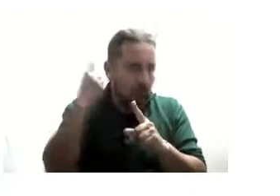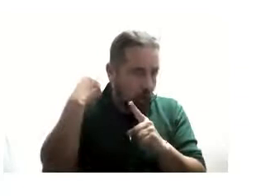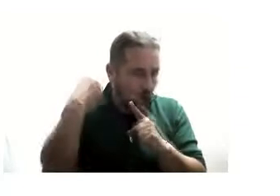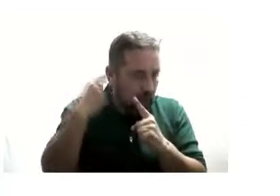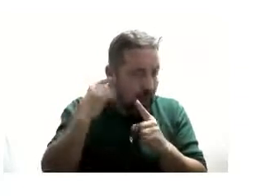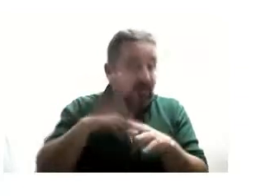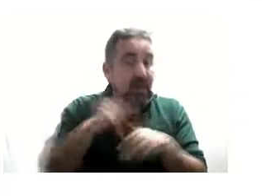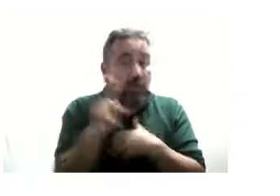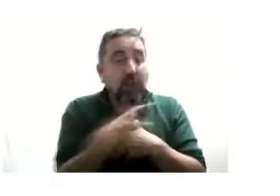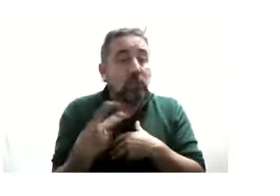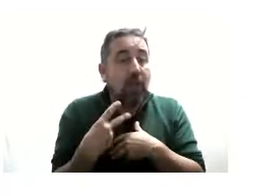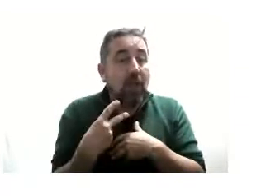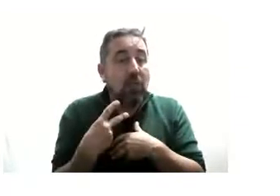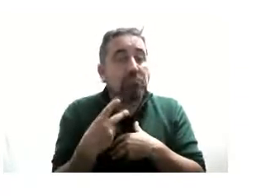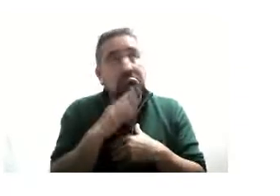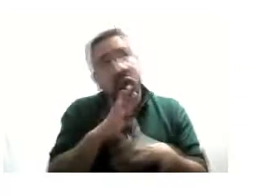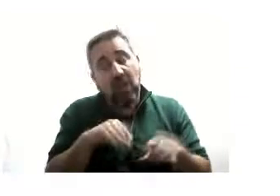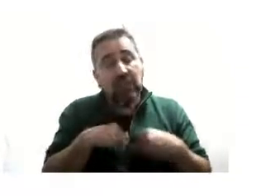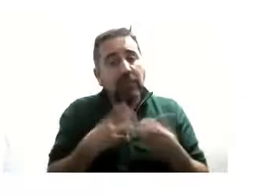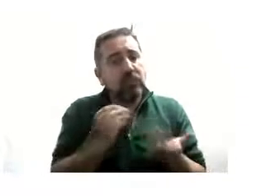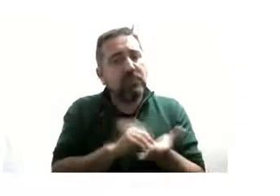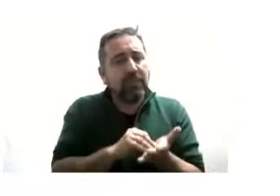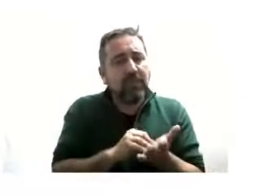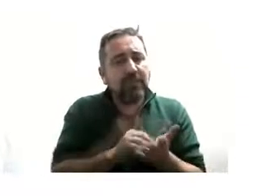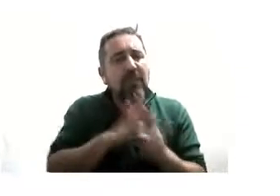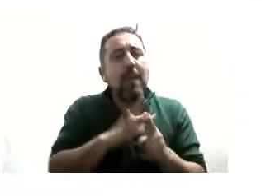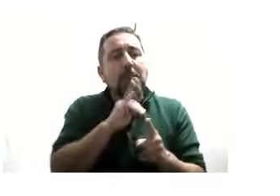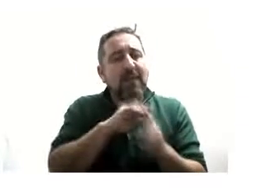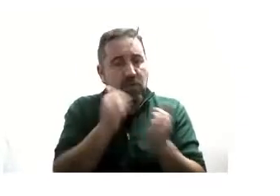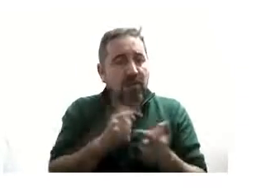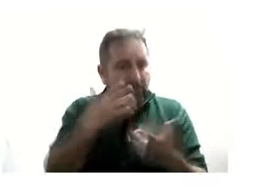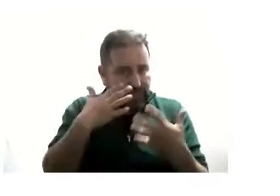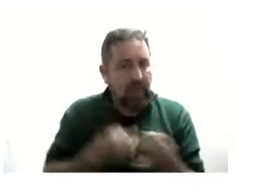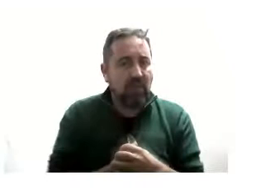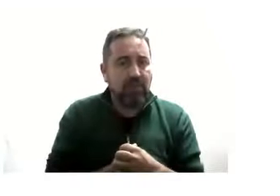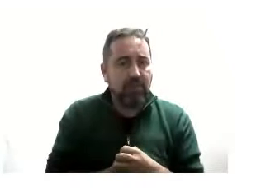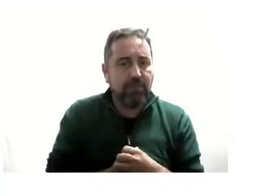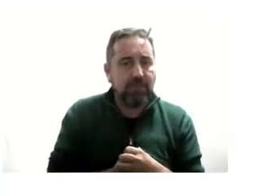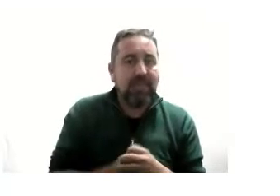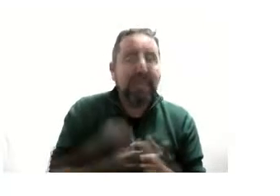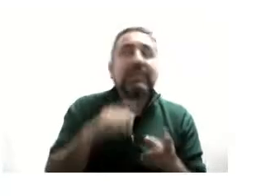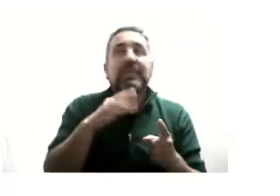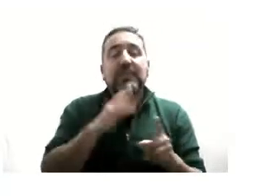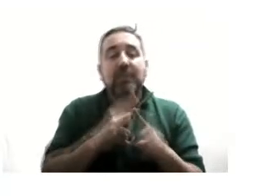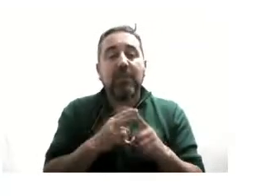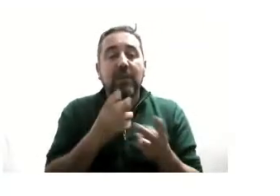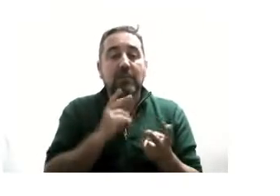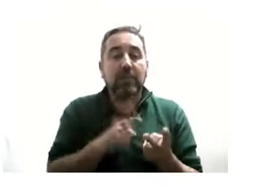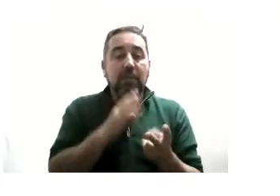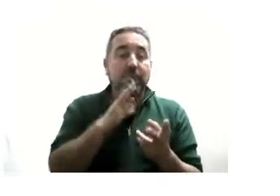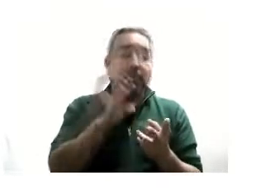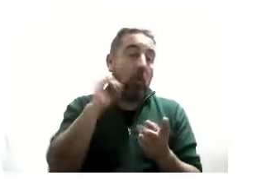unos resultados aceptables en muchas de estas malformaciones es ya una realidad, ¿no? Las situaciones como la autoesclerosis evolucionada, en